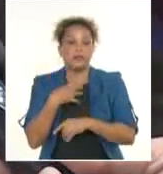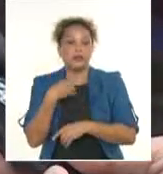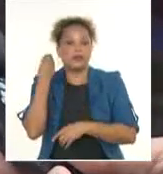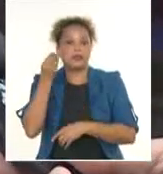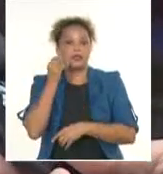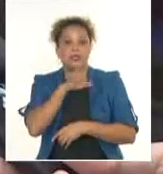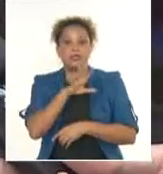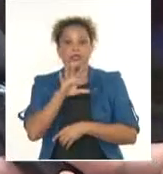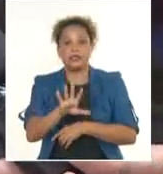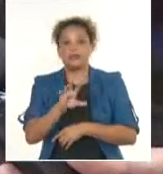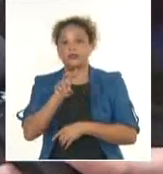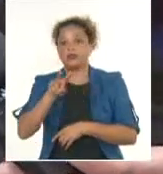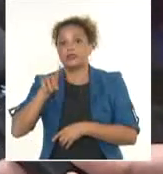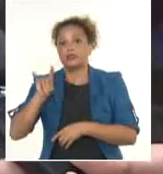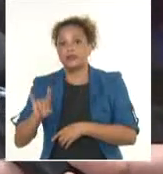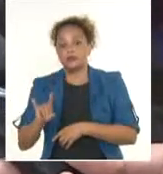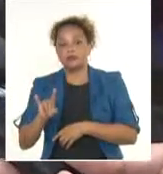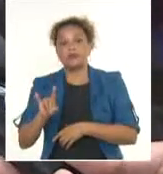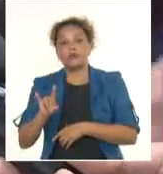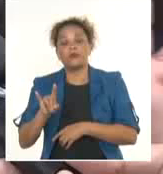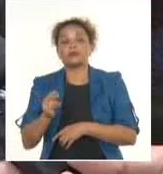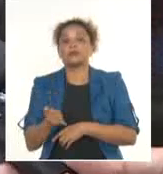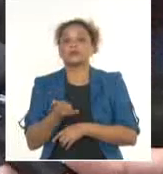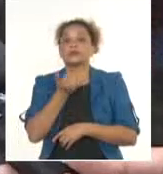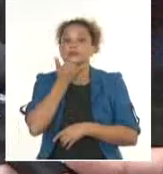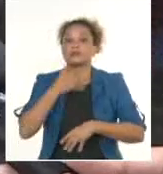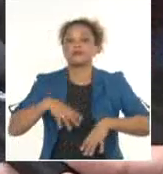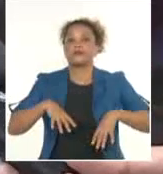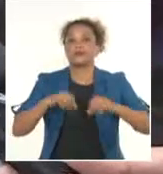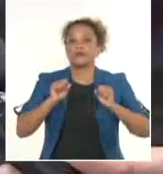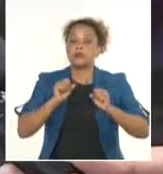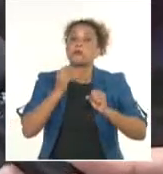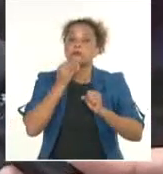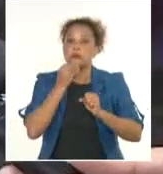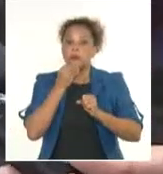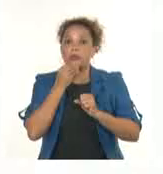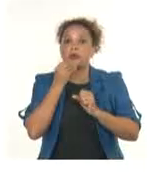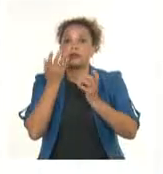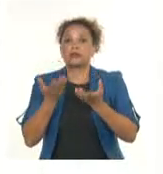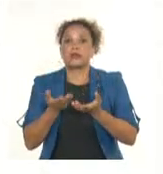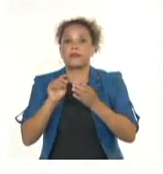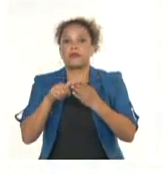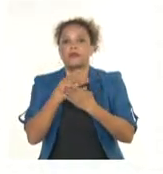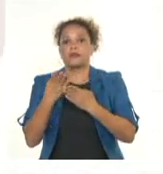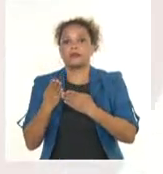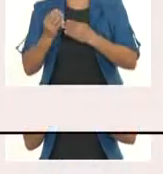529 megawatts como pronóstico de afectación, con posibilidad de cerrar la carga en la próxima madrugada.